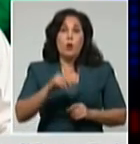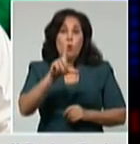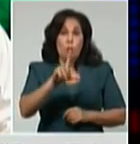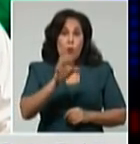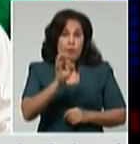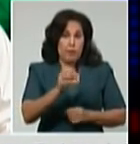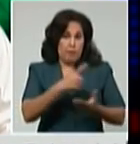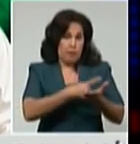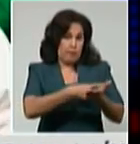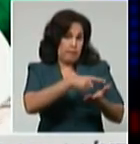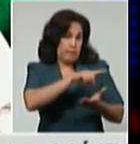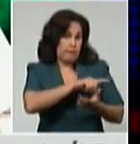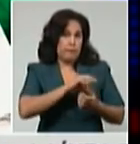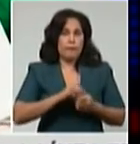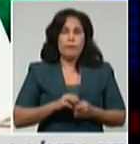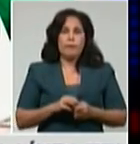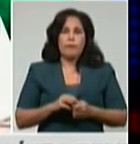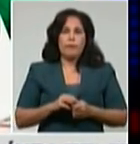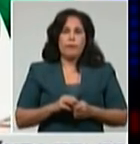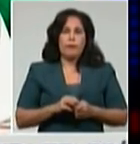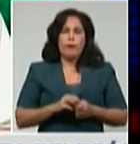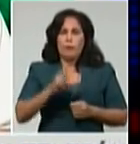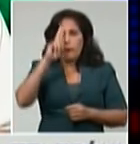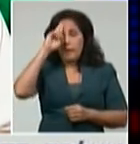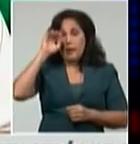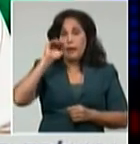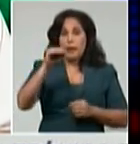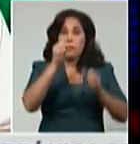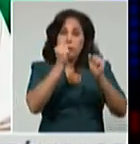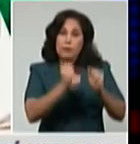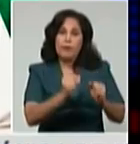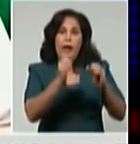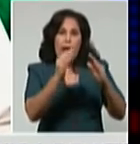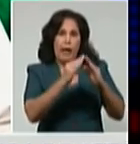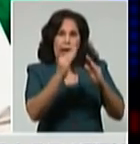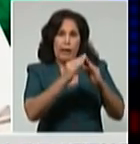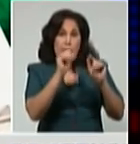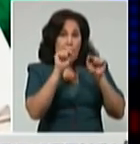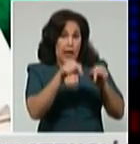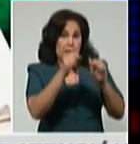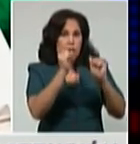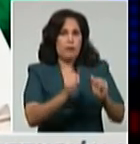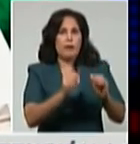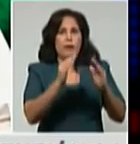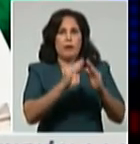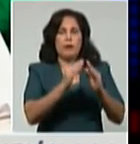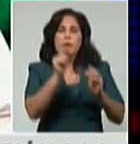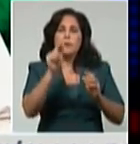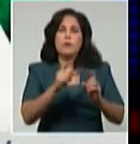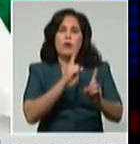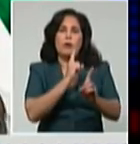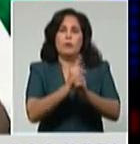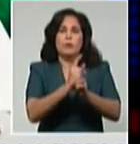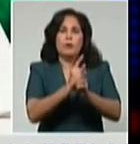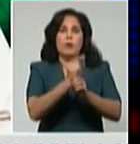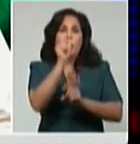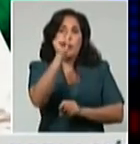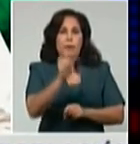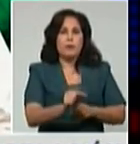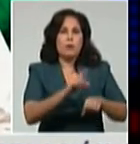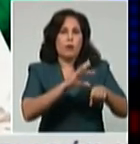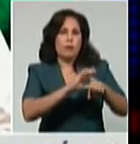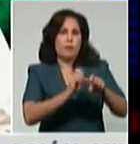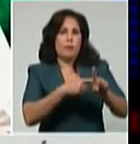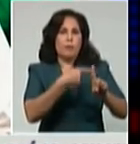semana, pues está el ingreso en su domicilio del contacto de un caso positivo,